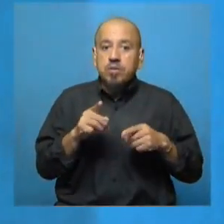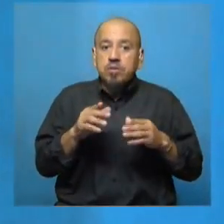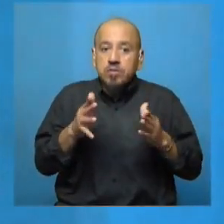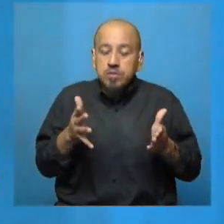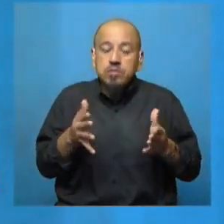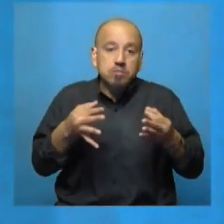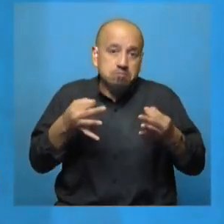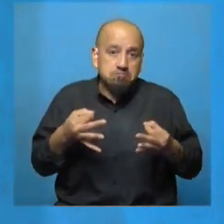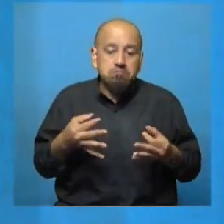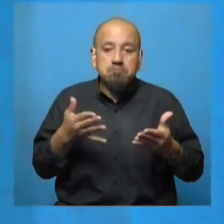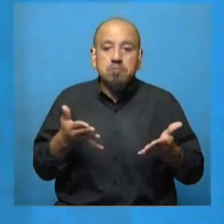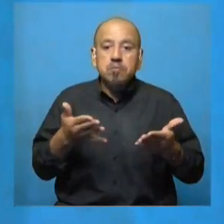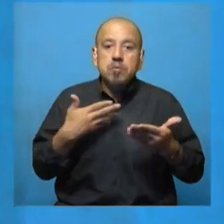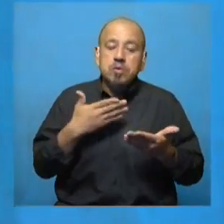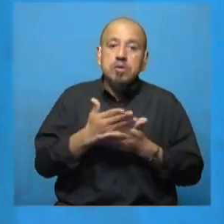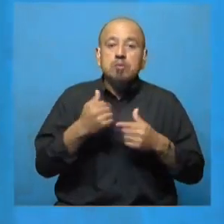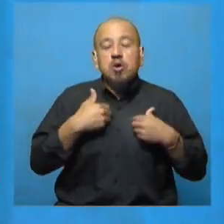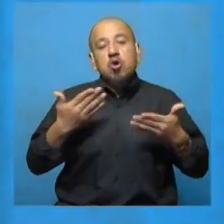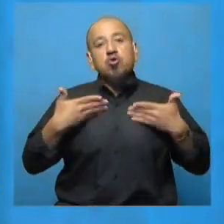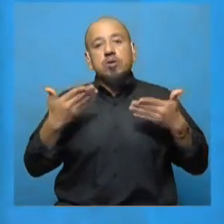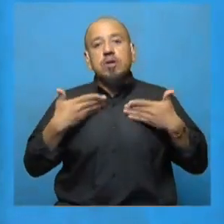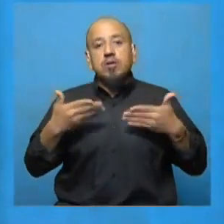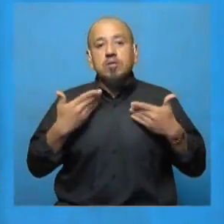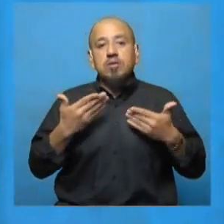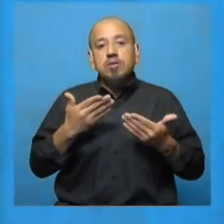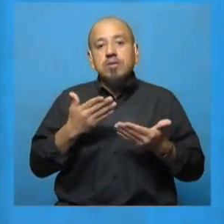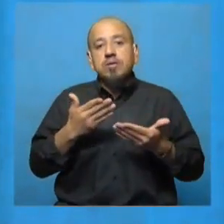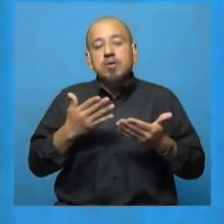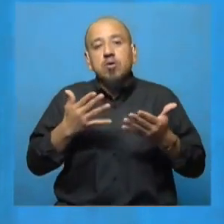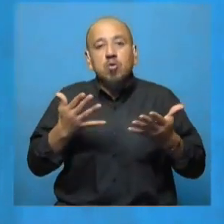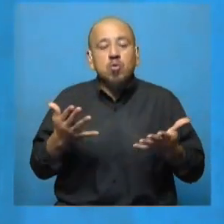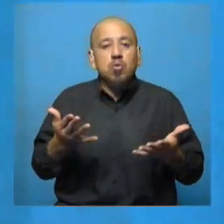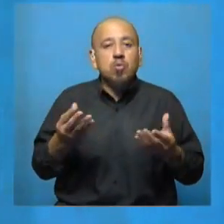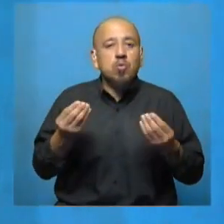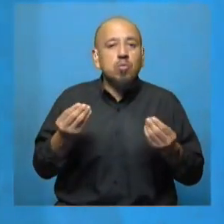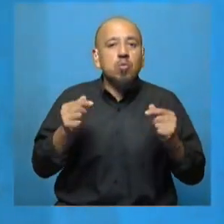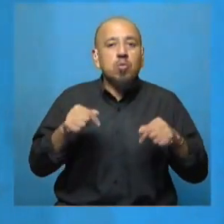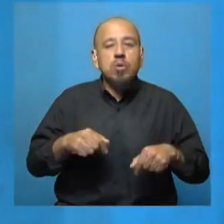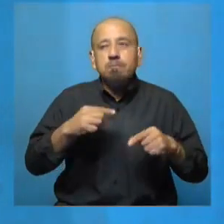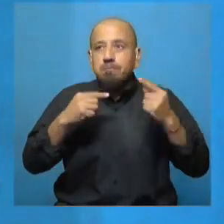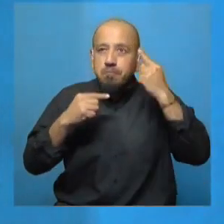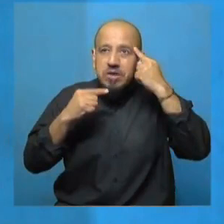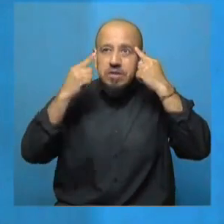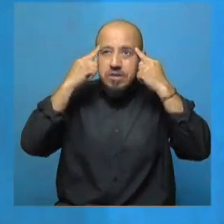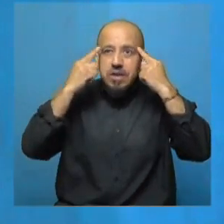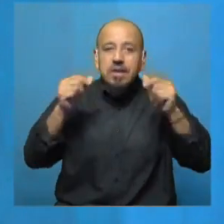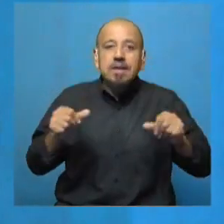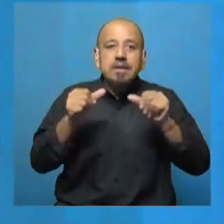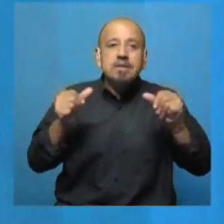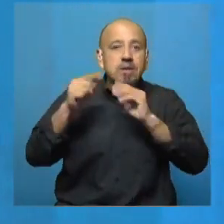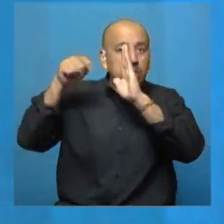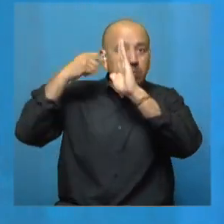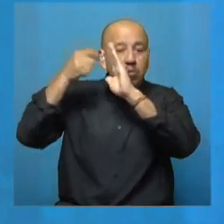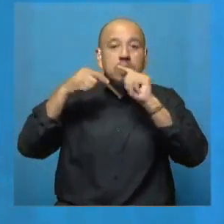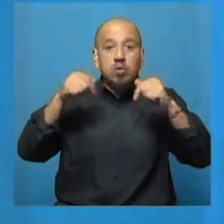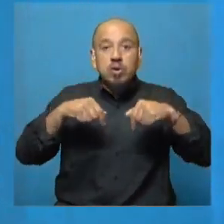la verdad que siempre muy feliz y ver este cómo hoy pensar en hacer una película en